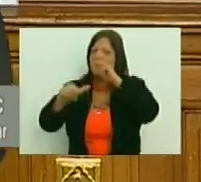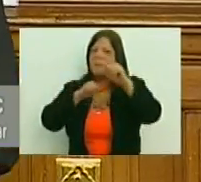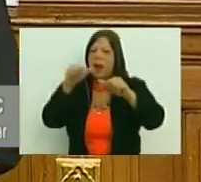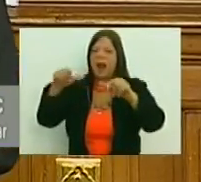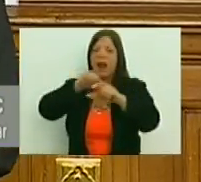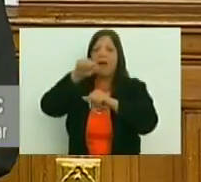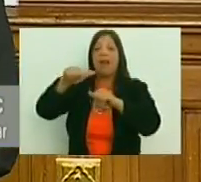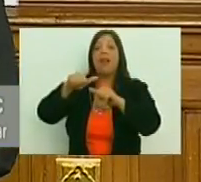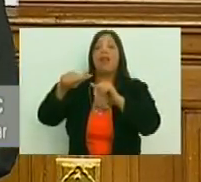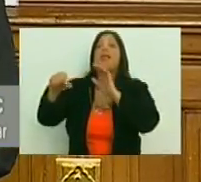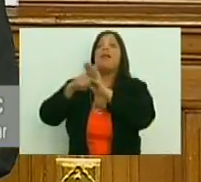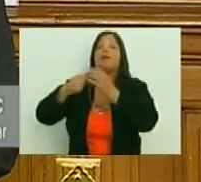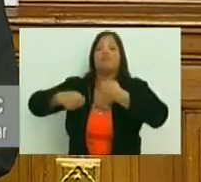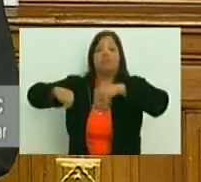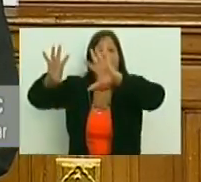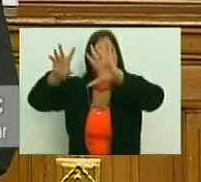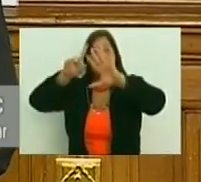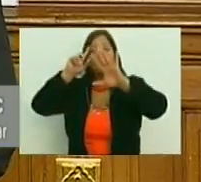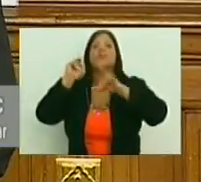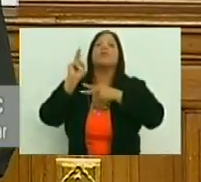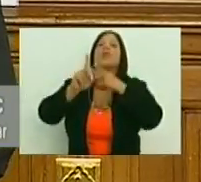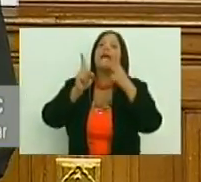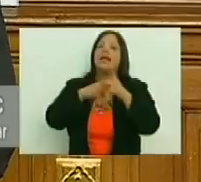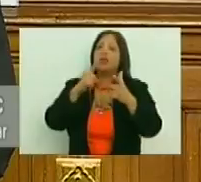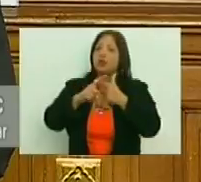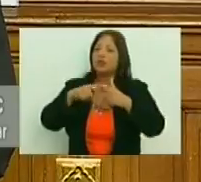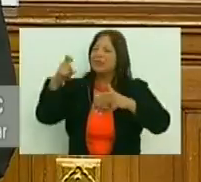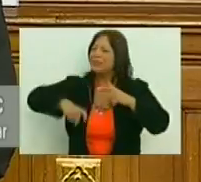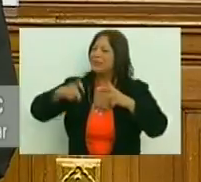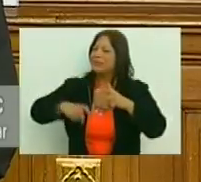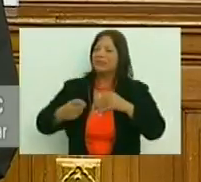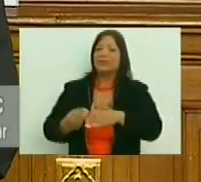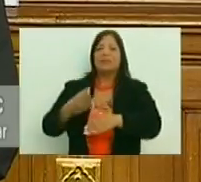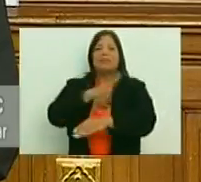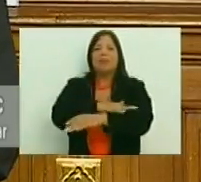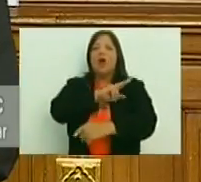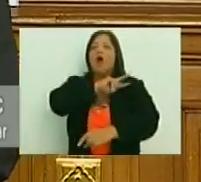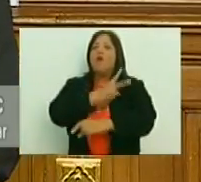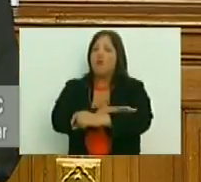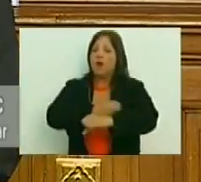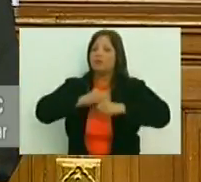entreguista, por lo que es ineludible e indispensable sumar esfuerzos